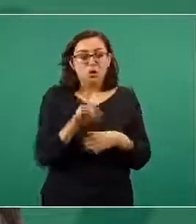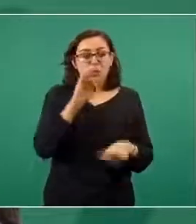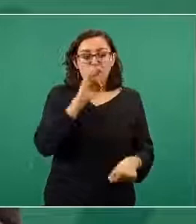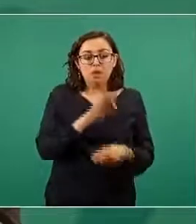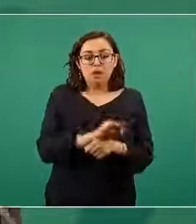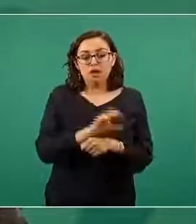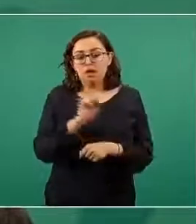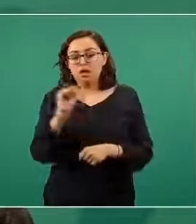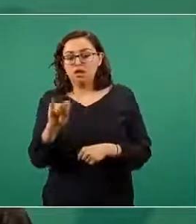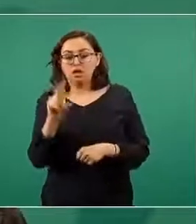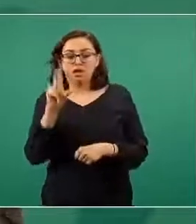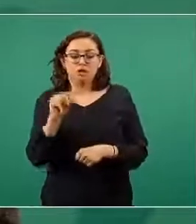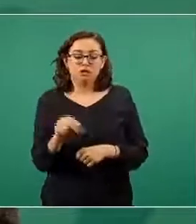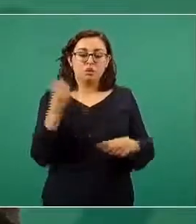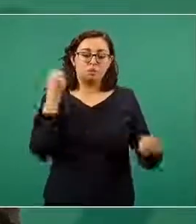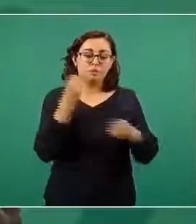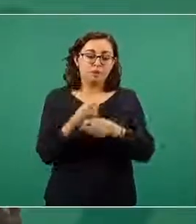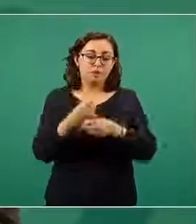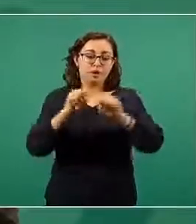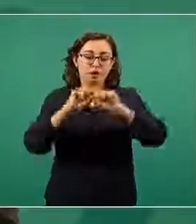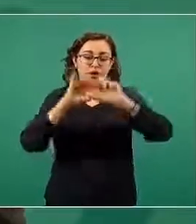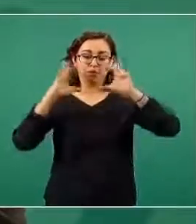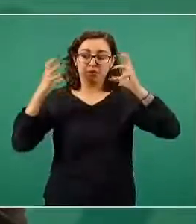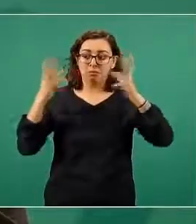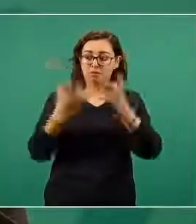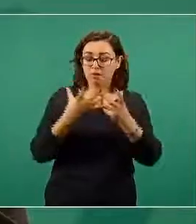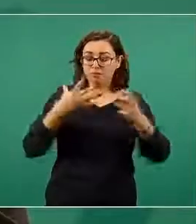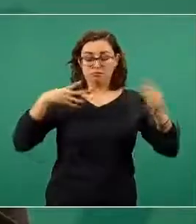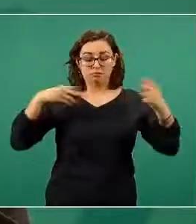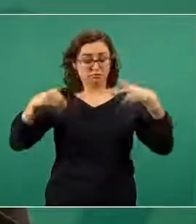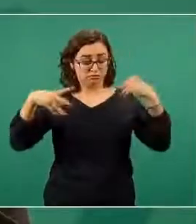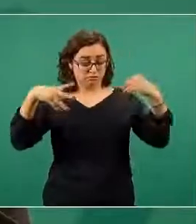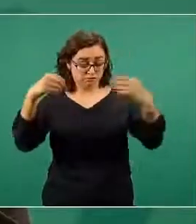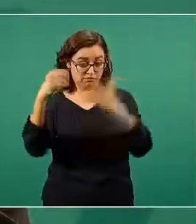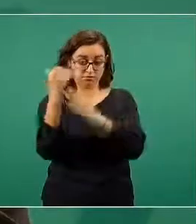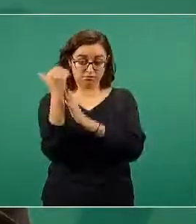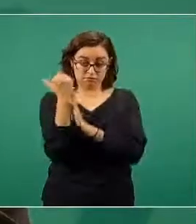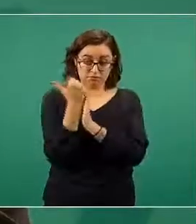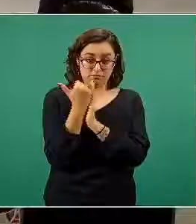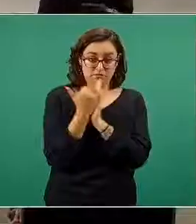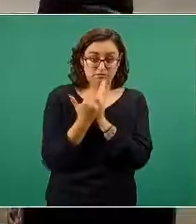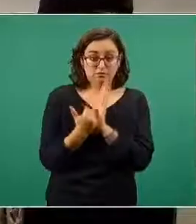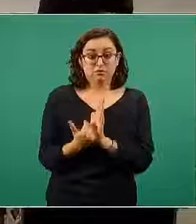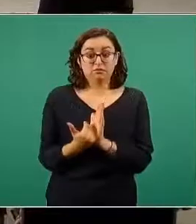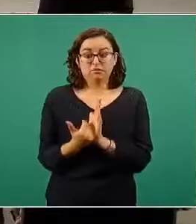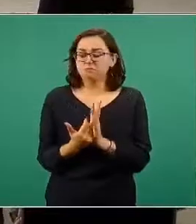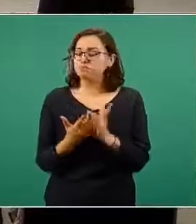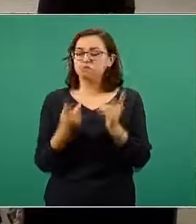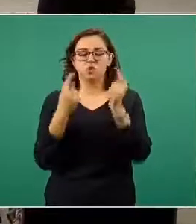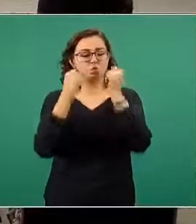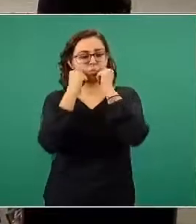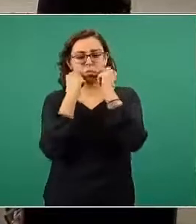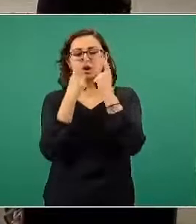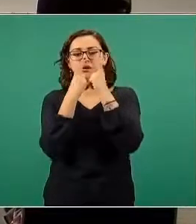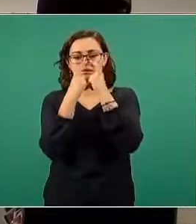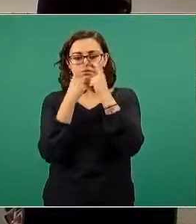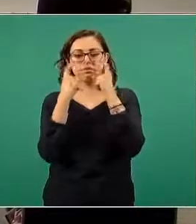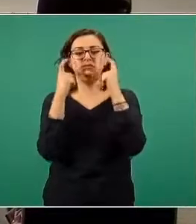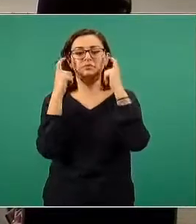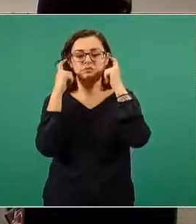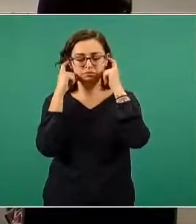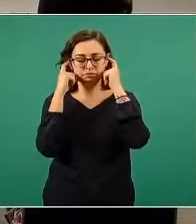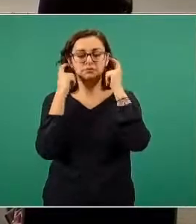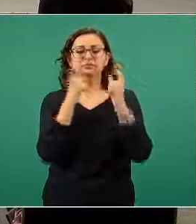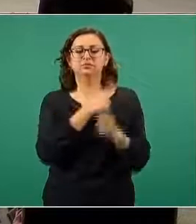impactado la vacunación en la reducción de la transmisión del virus. De cualquier forma, este será